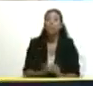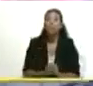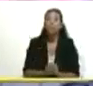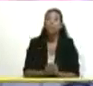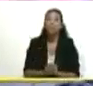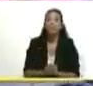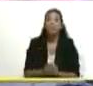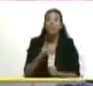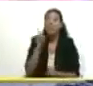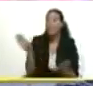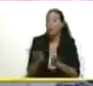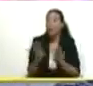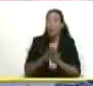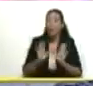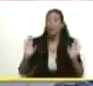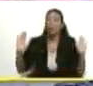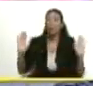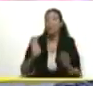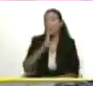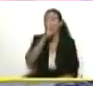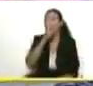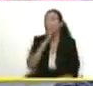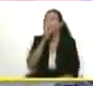monje tibetano. ¿Ah?